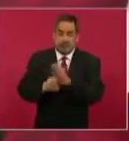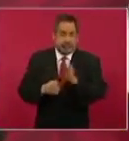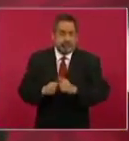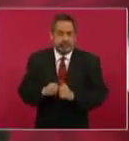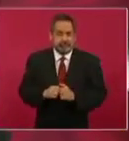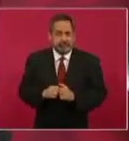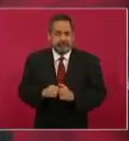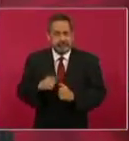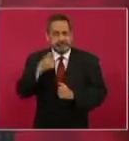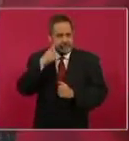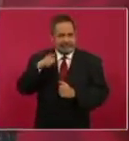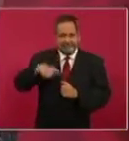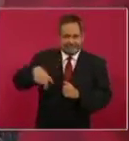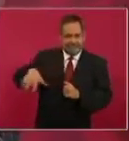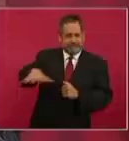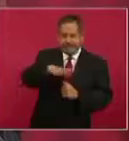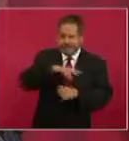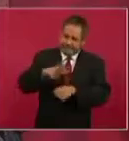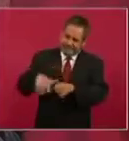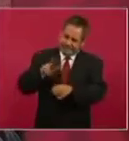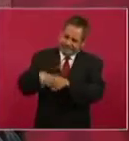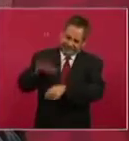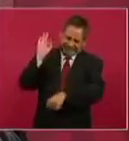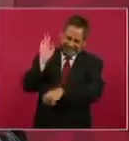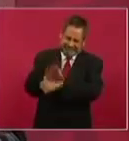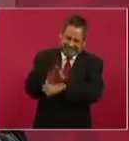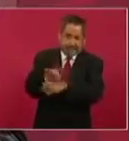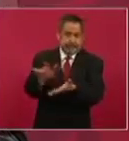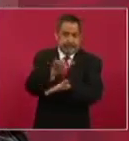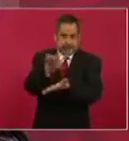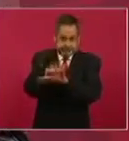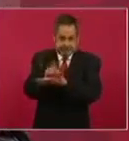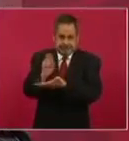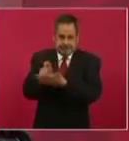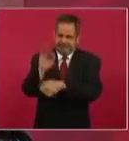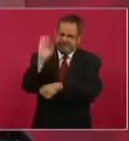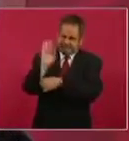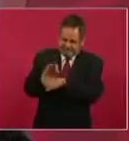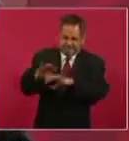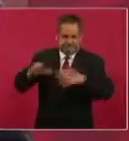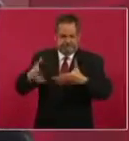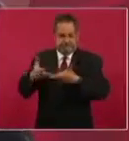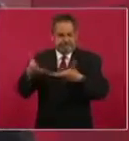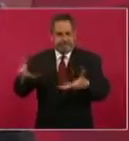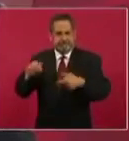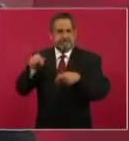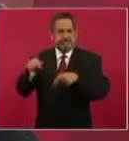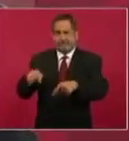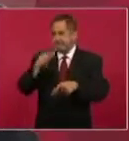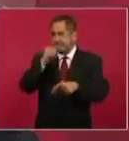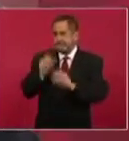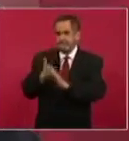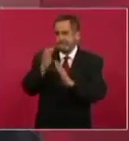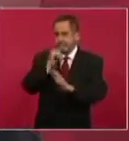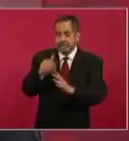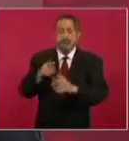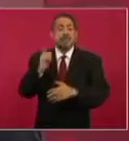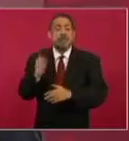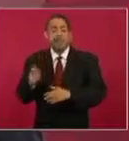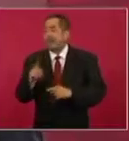área natural protegida va a implicar el que en su manejo